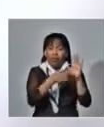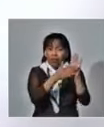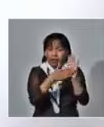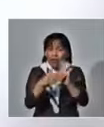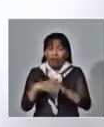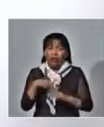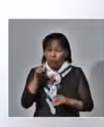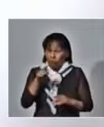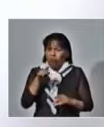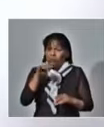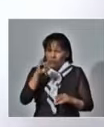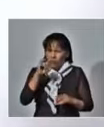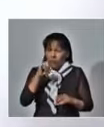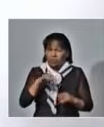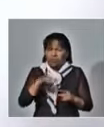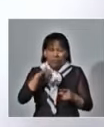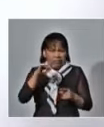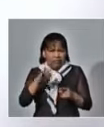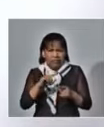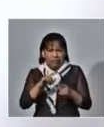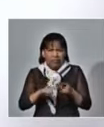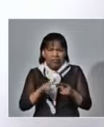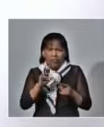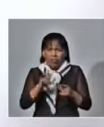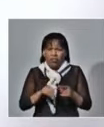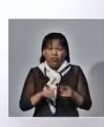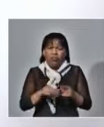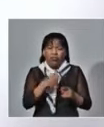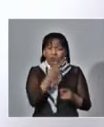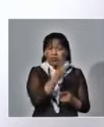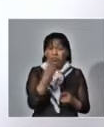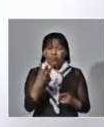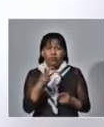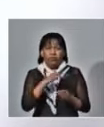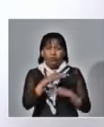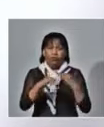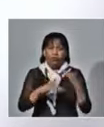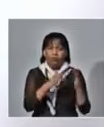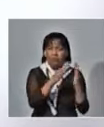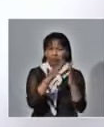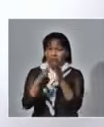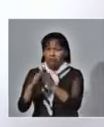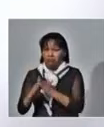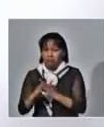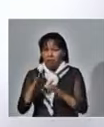sí omitiste, Enrique Doher, no meter en tu 3 de 3 todo tu patrimonio,